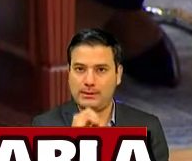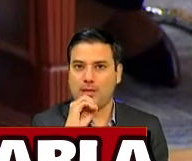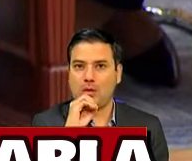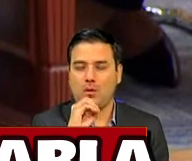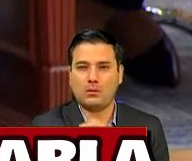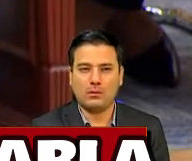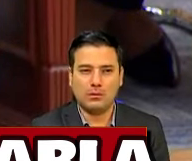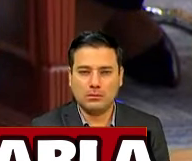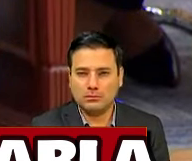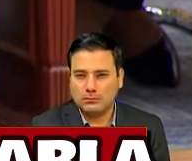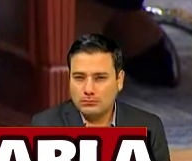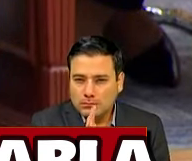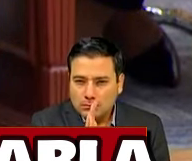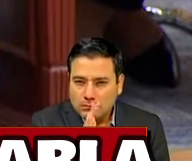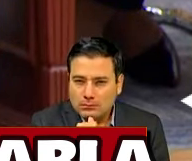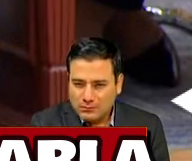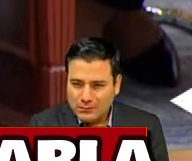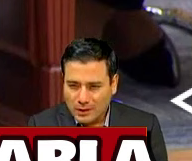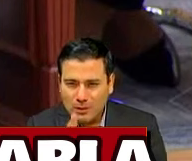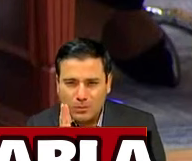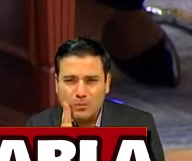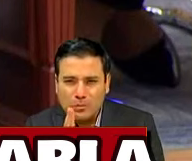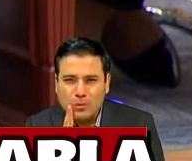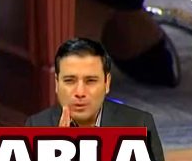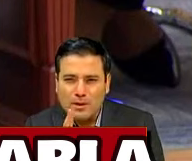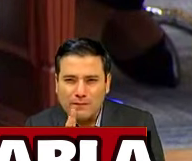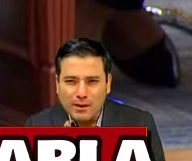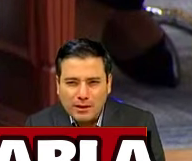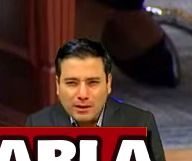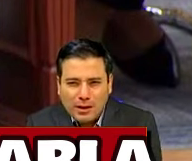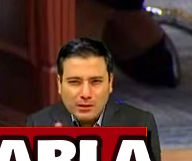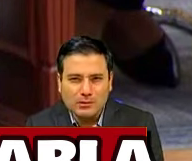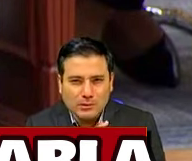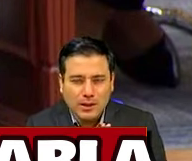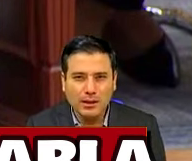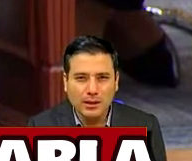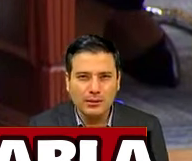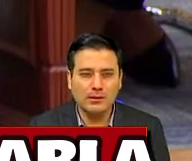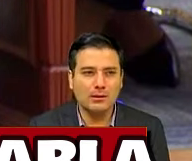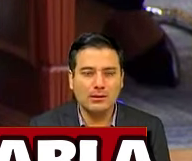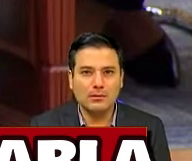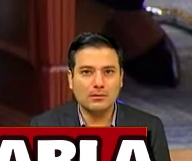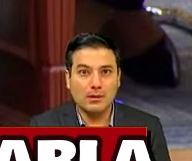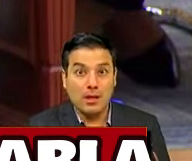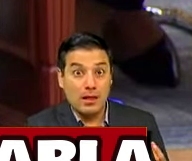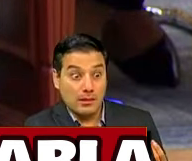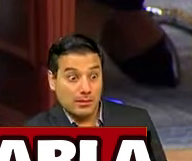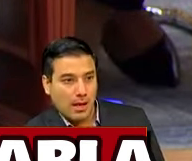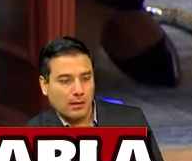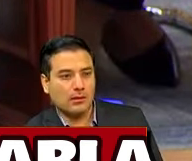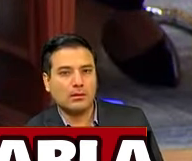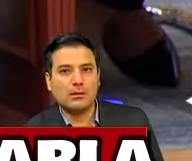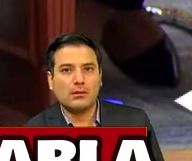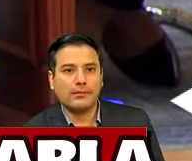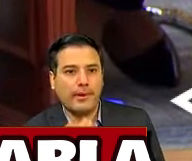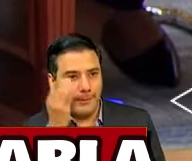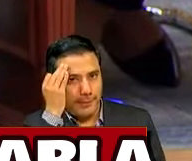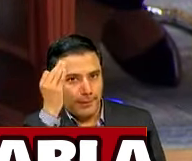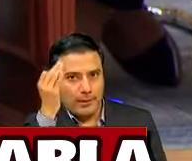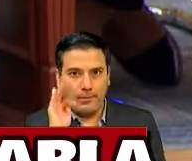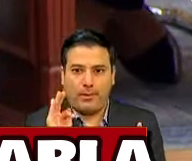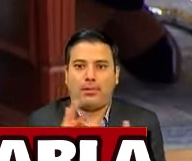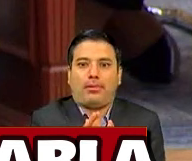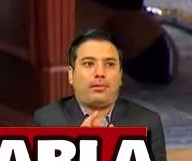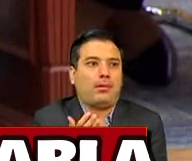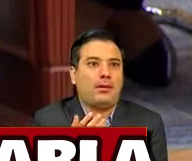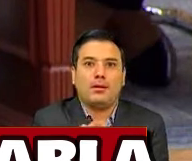hay gastos de precampaña y si obviamente no hay posibilidad de revisar, de ir a proveedores, de ver si